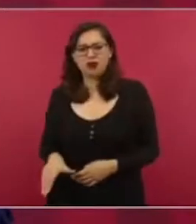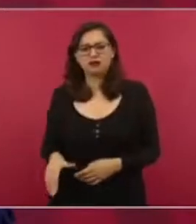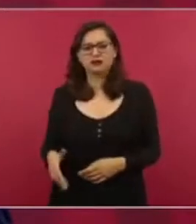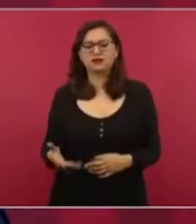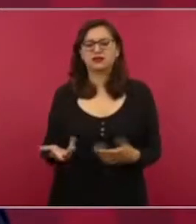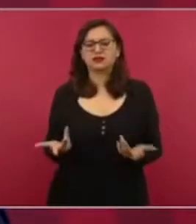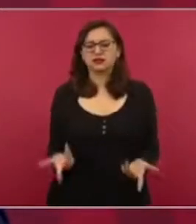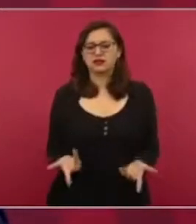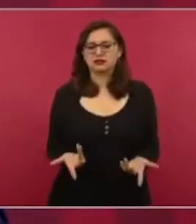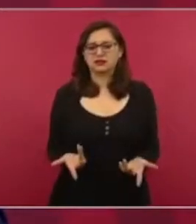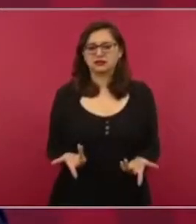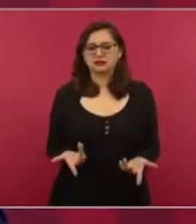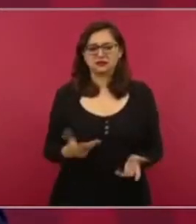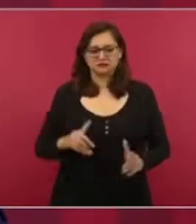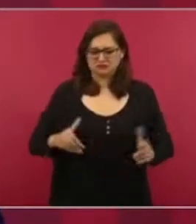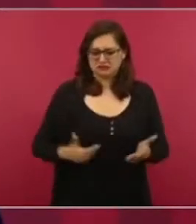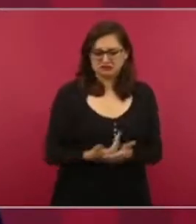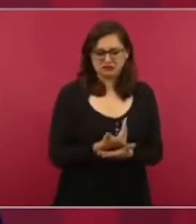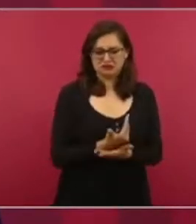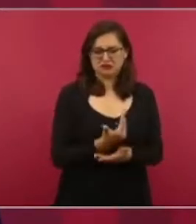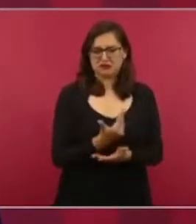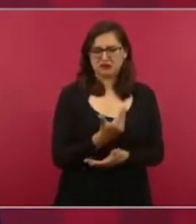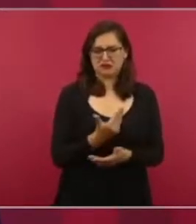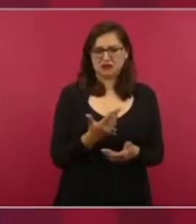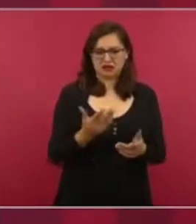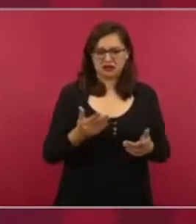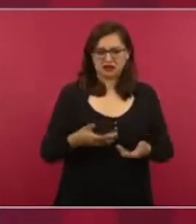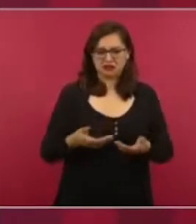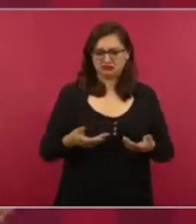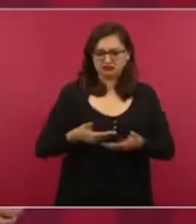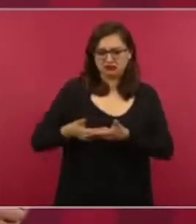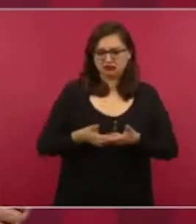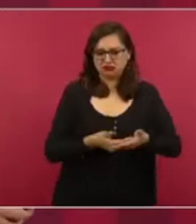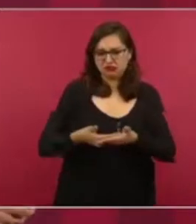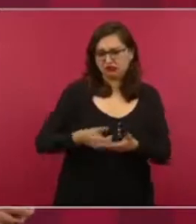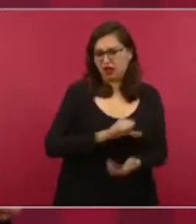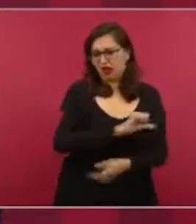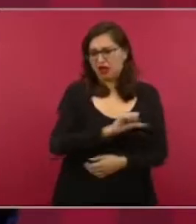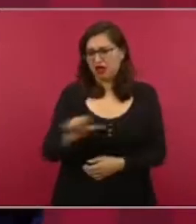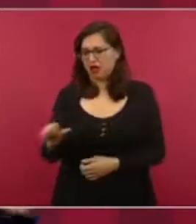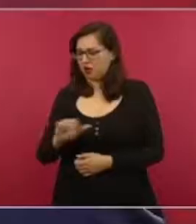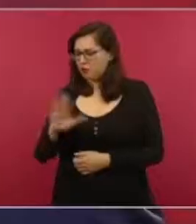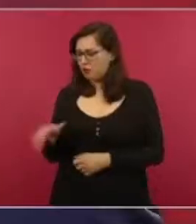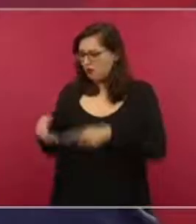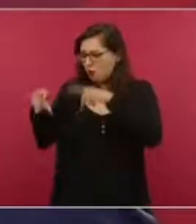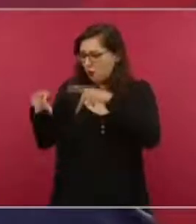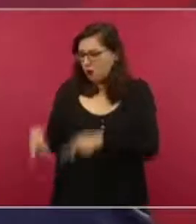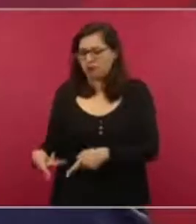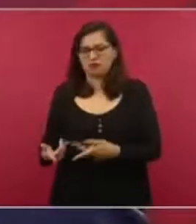desde la cuna hasta la tumba. No tiene uno que estar